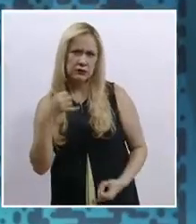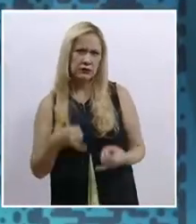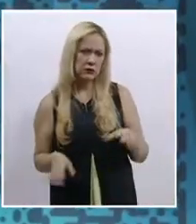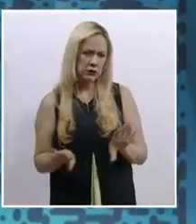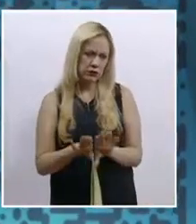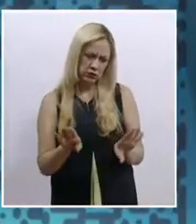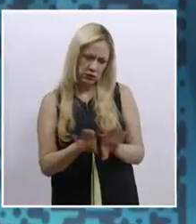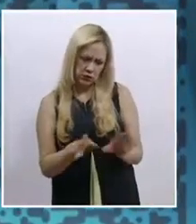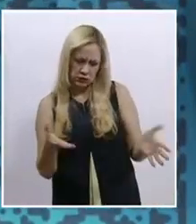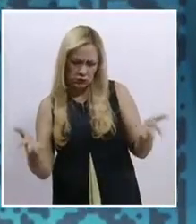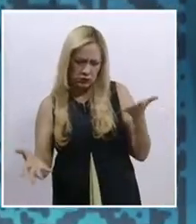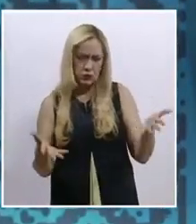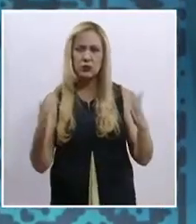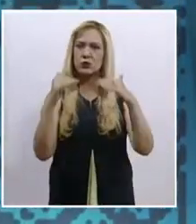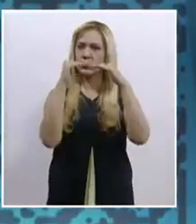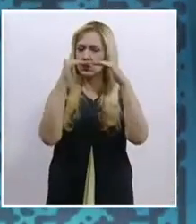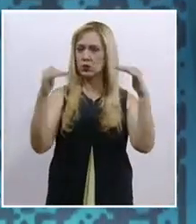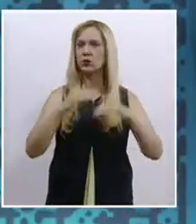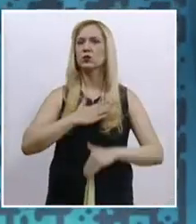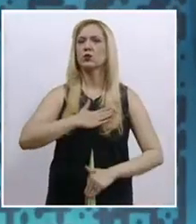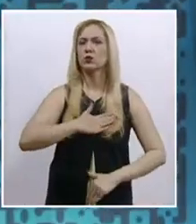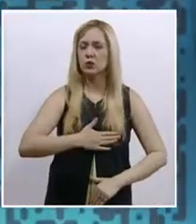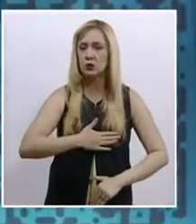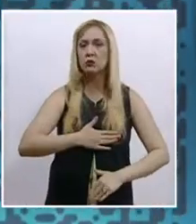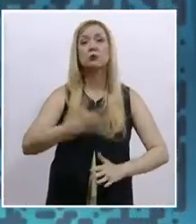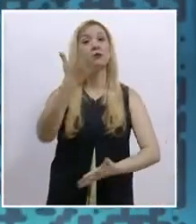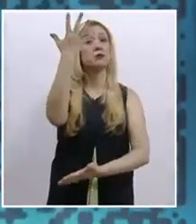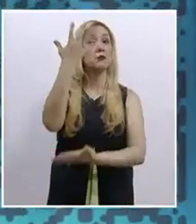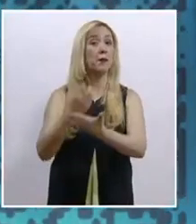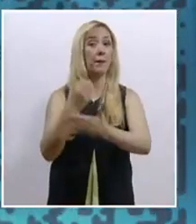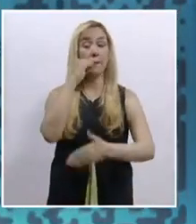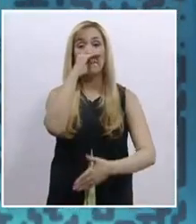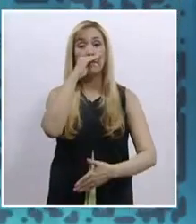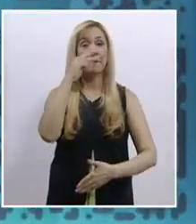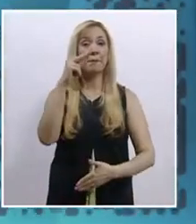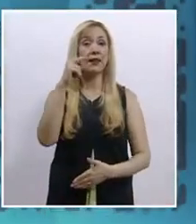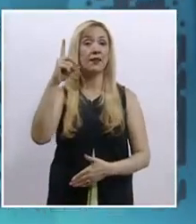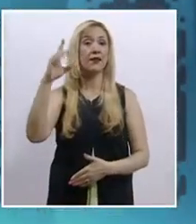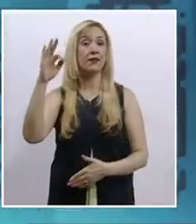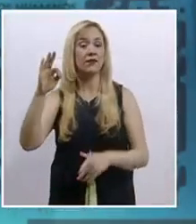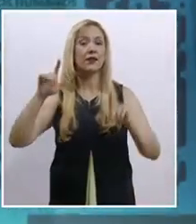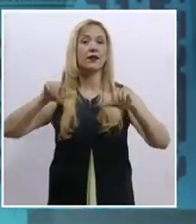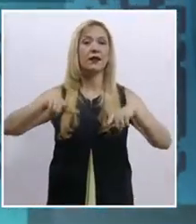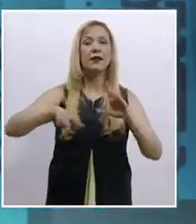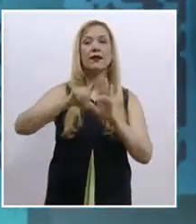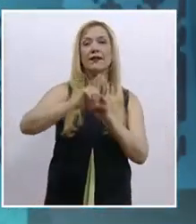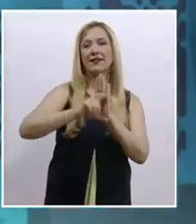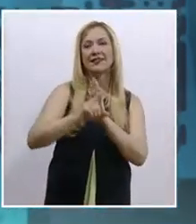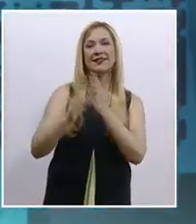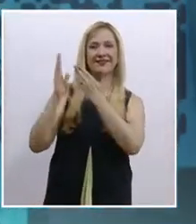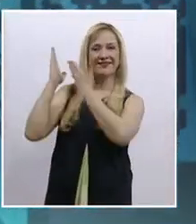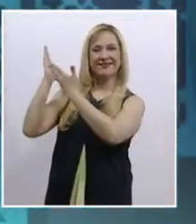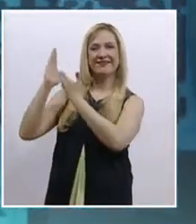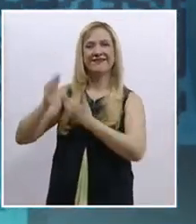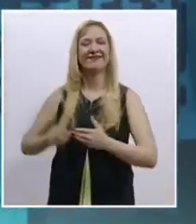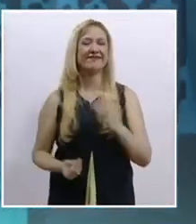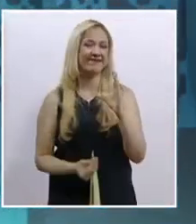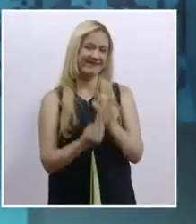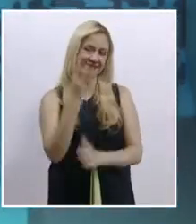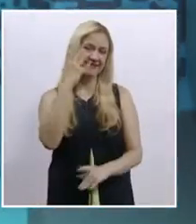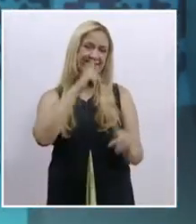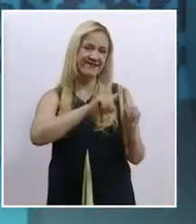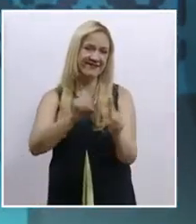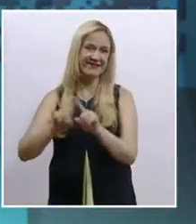cultura jurídica y la equidad. Descarga gratuita en su sitio web y redes sociales. Para el canal del Poder Judicial